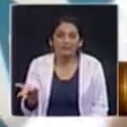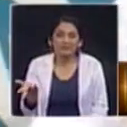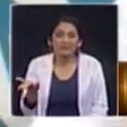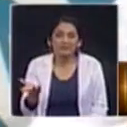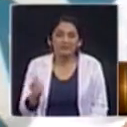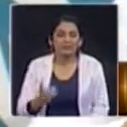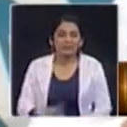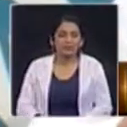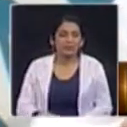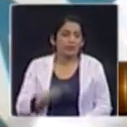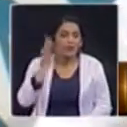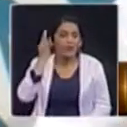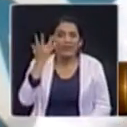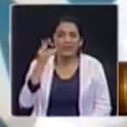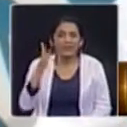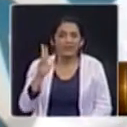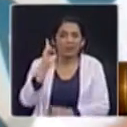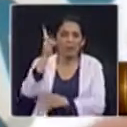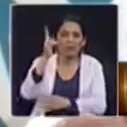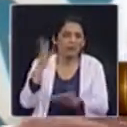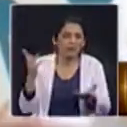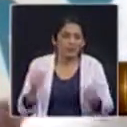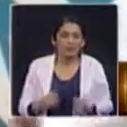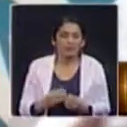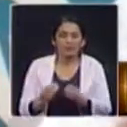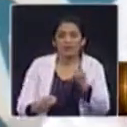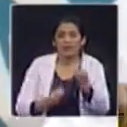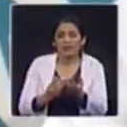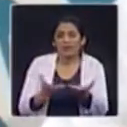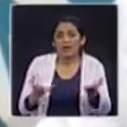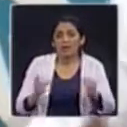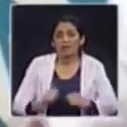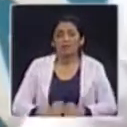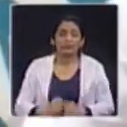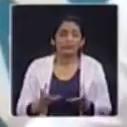sus trabajos precisamente en el asiento de atrás de una moto. Marta Navarrete, Telerama Noticias.